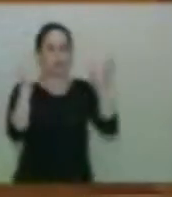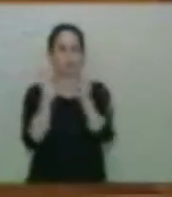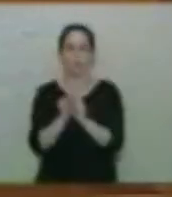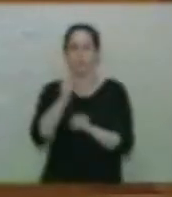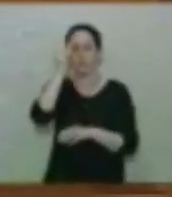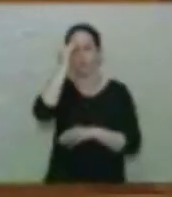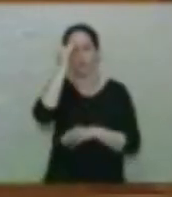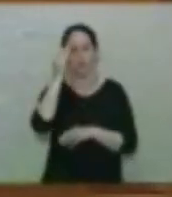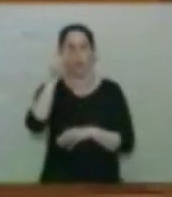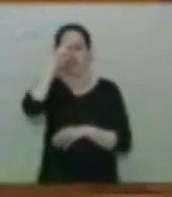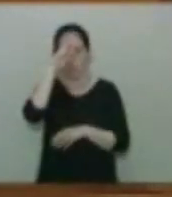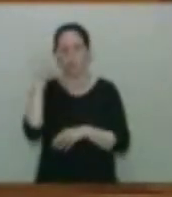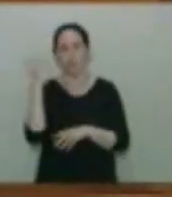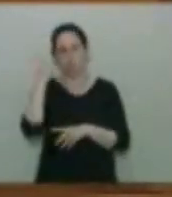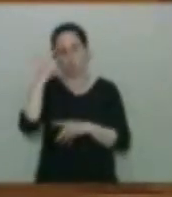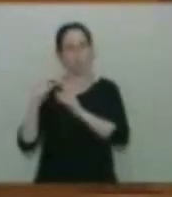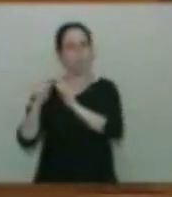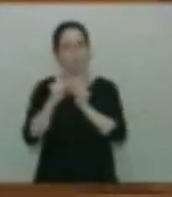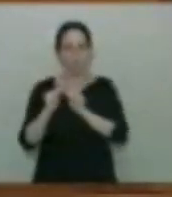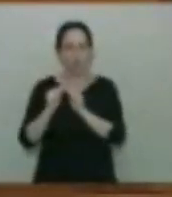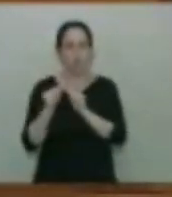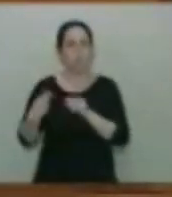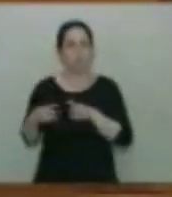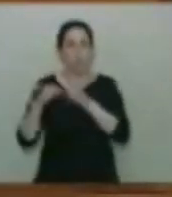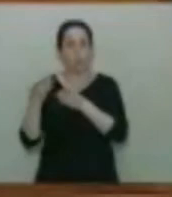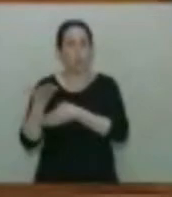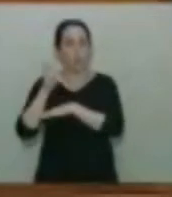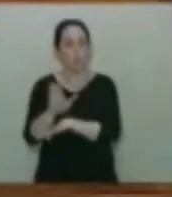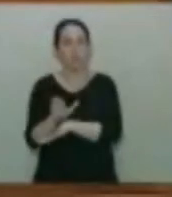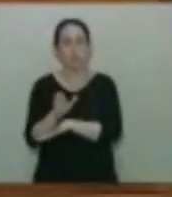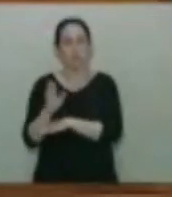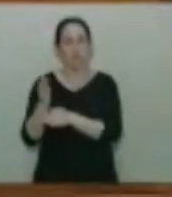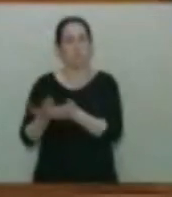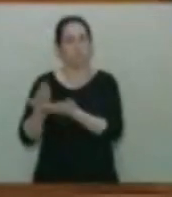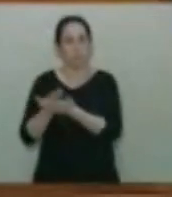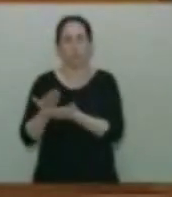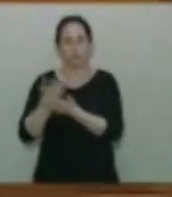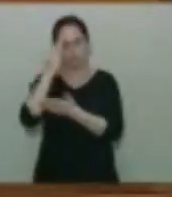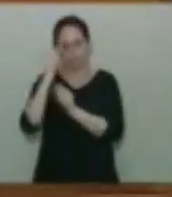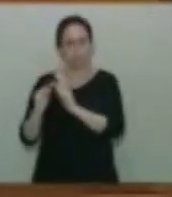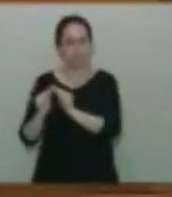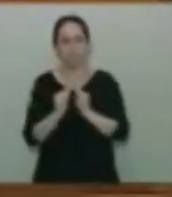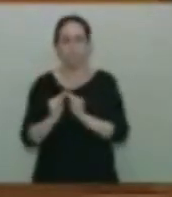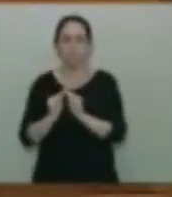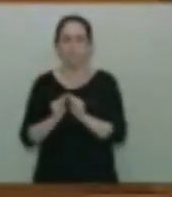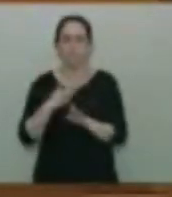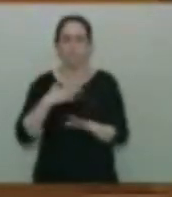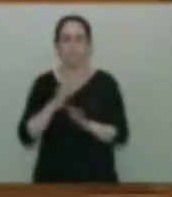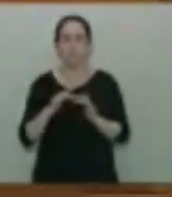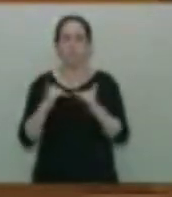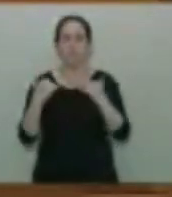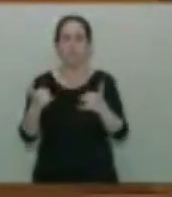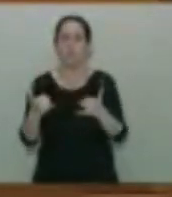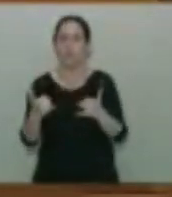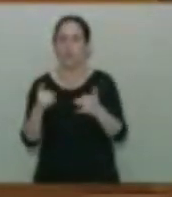la preocupación del grupo proponente de la moción, seguramente que sea la preocupación general de esta Cámara por el desempleo